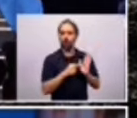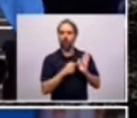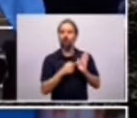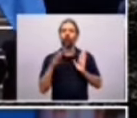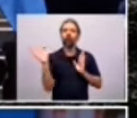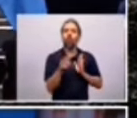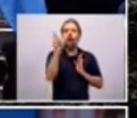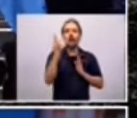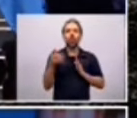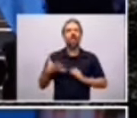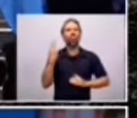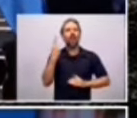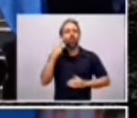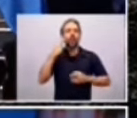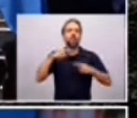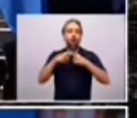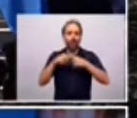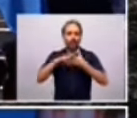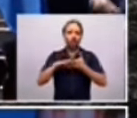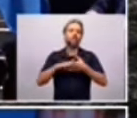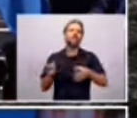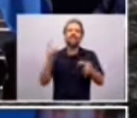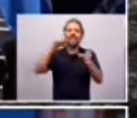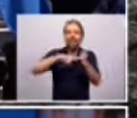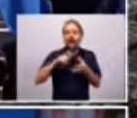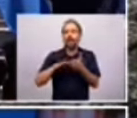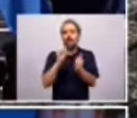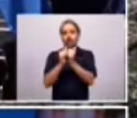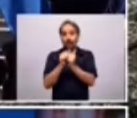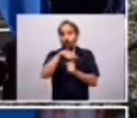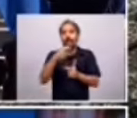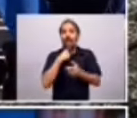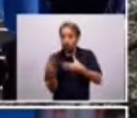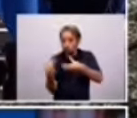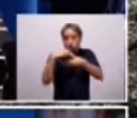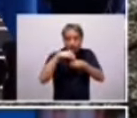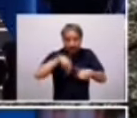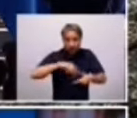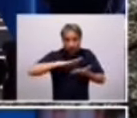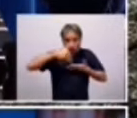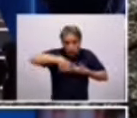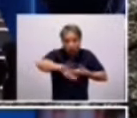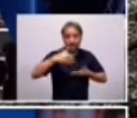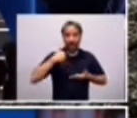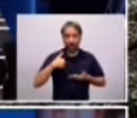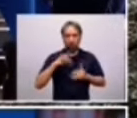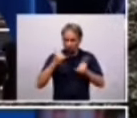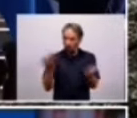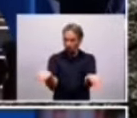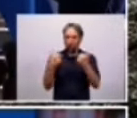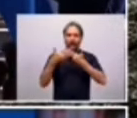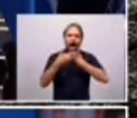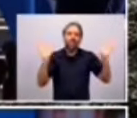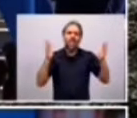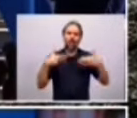atrasan 50, 40 años? No, es que vos sabés que yo no creo que atrasan. Vos sabés que yo no creo que atrasan. Yo creo que este es un plan completamente